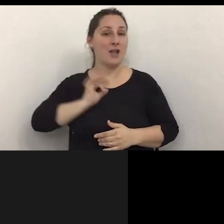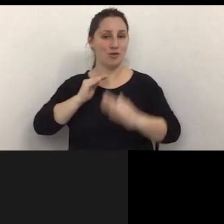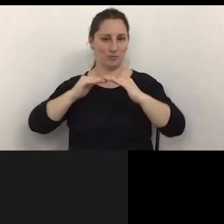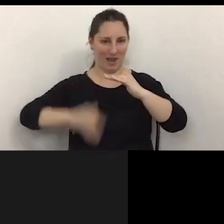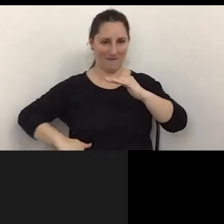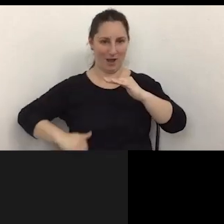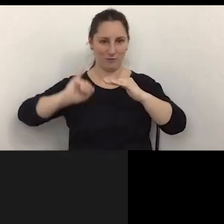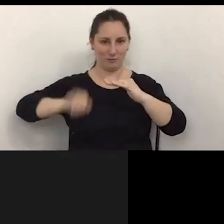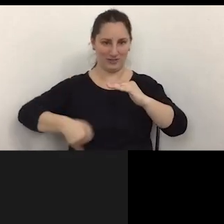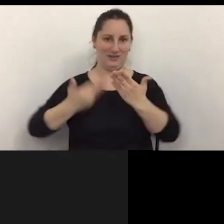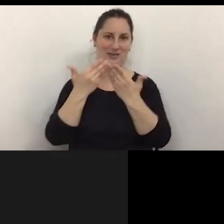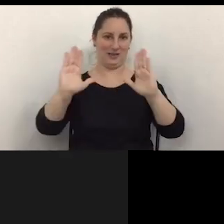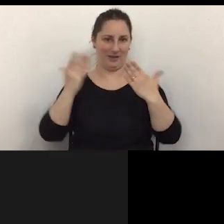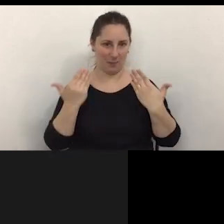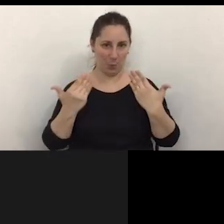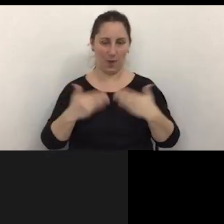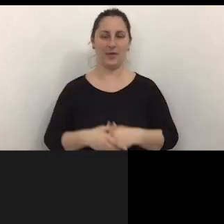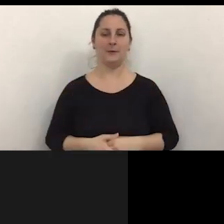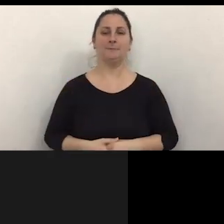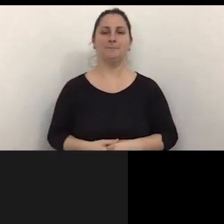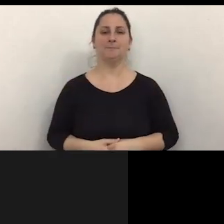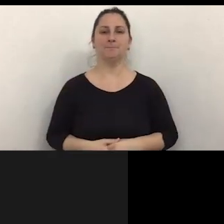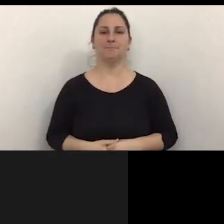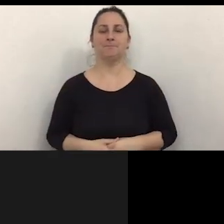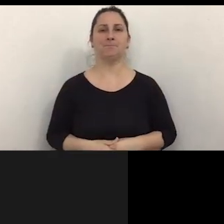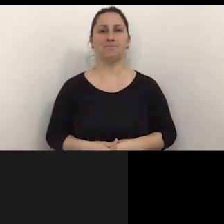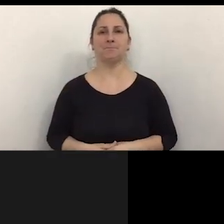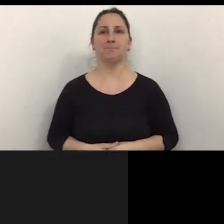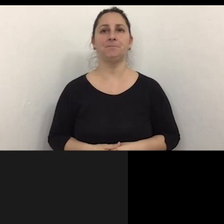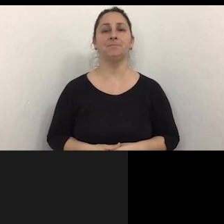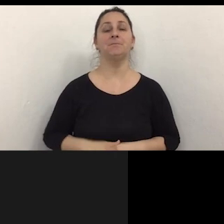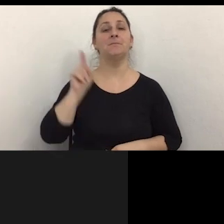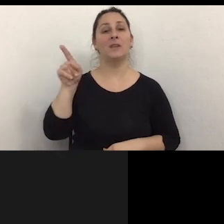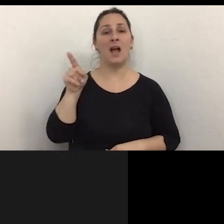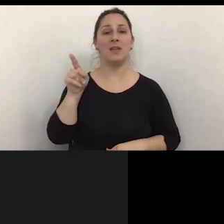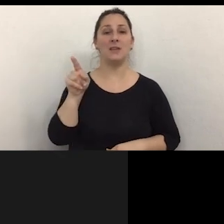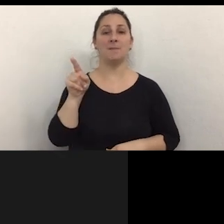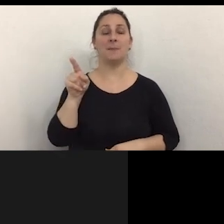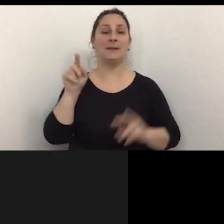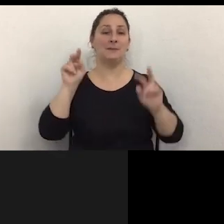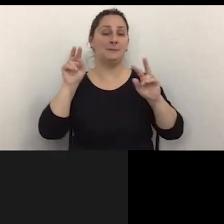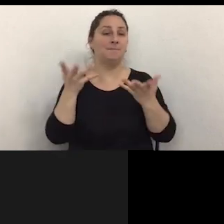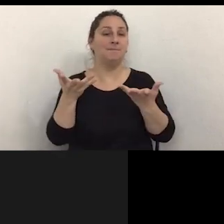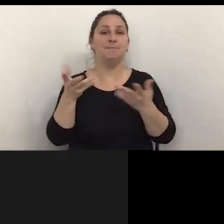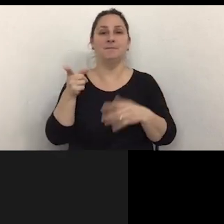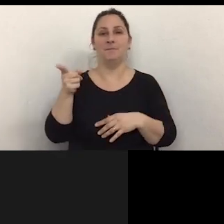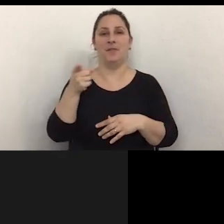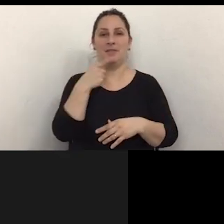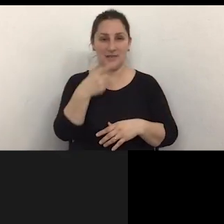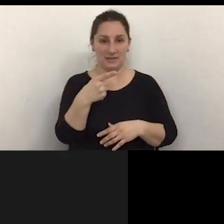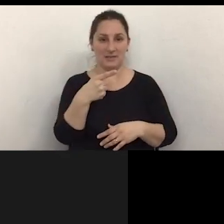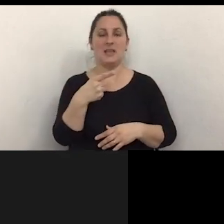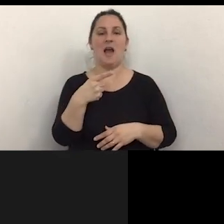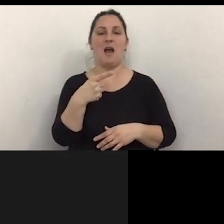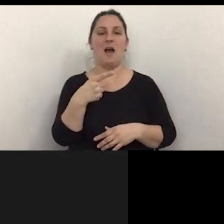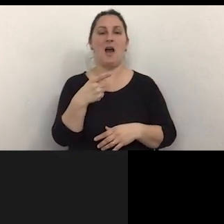Ahora, a partir del plenario, eso es una cuestión que se establecía, porque lo establece el Código Procesal Penal, que